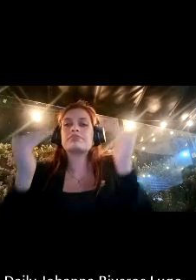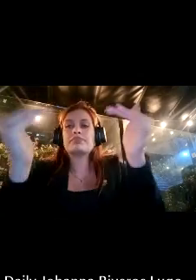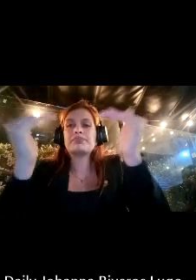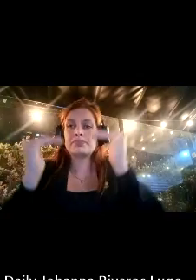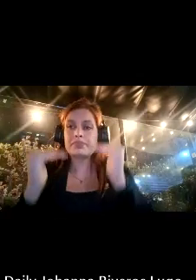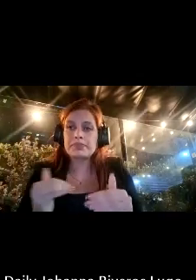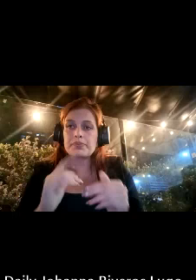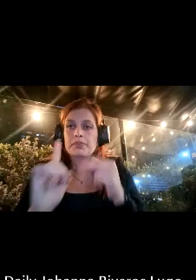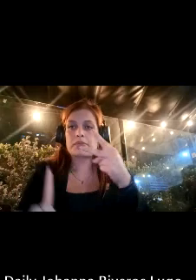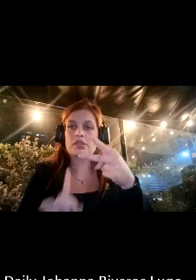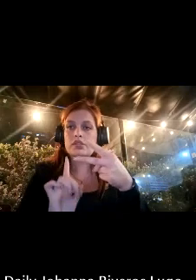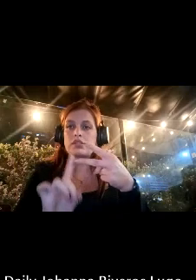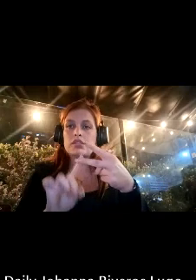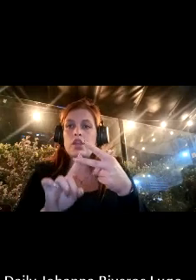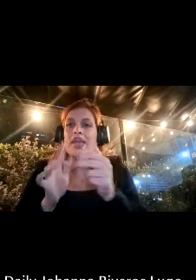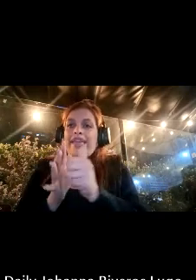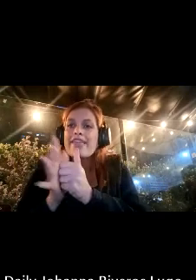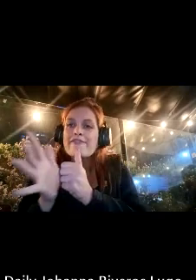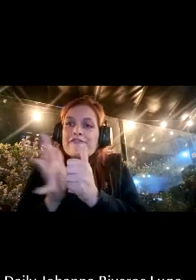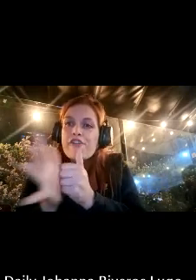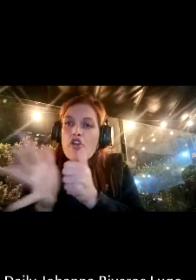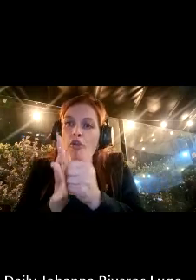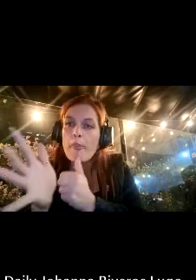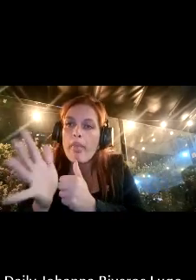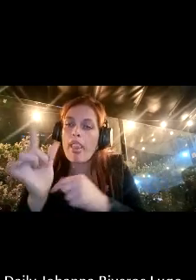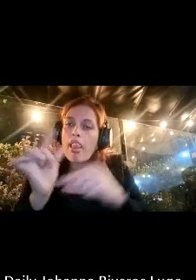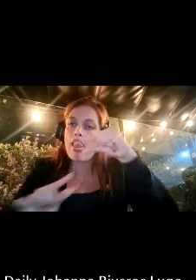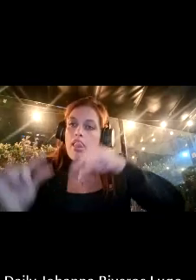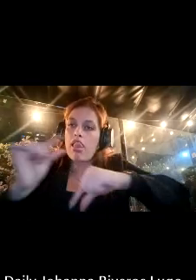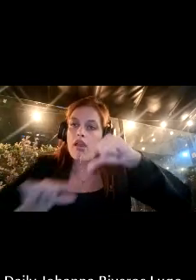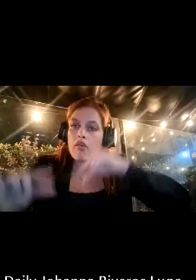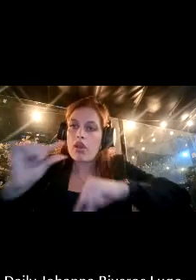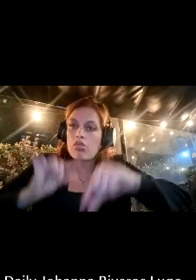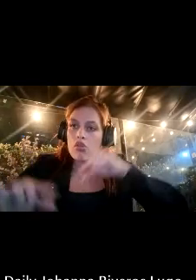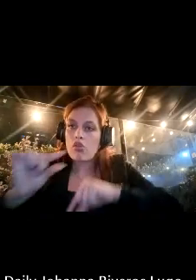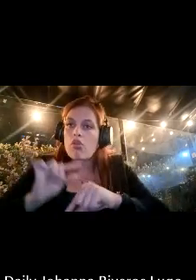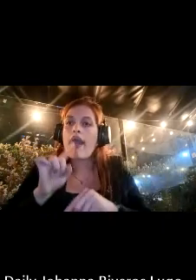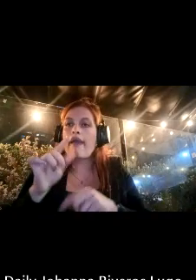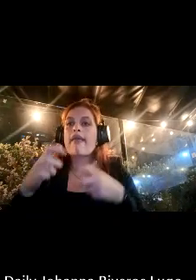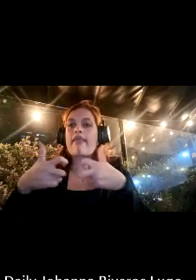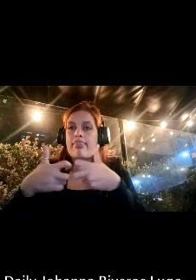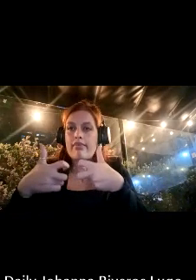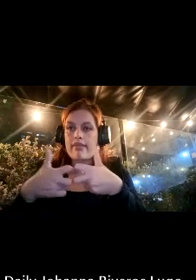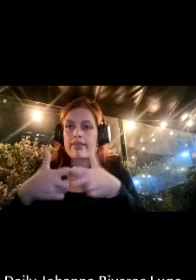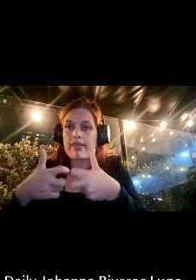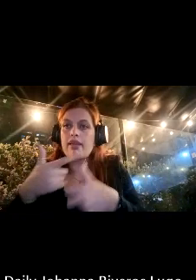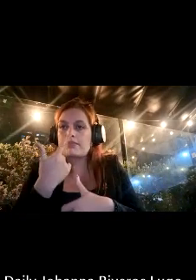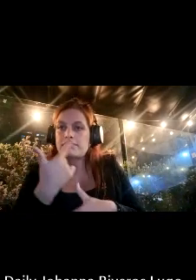informe de laboratorio de conservación de la energía, que es el siguiente.